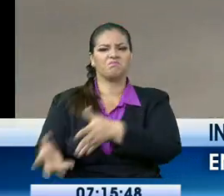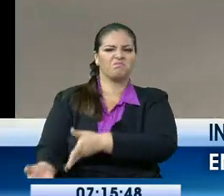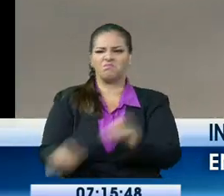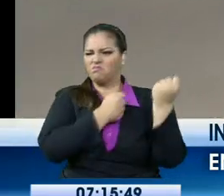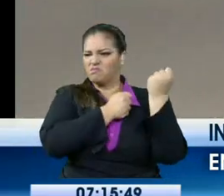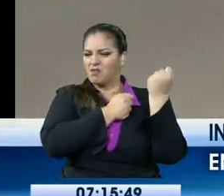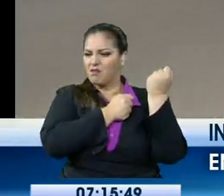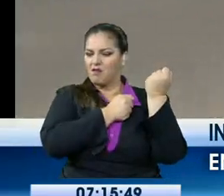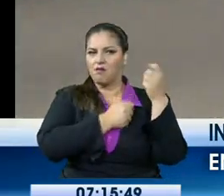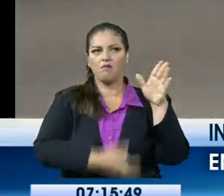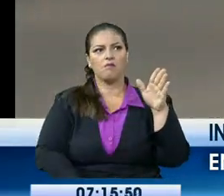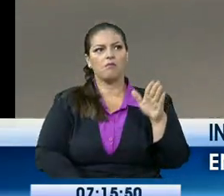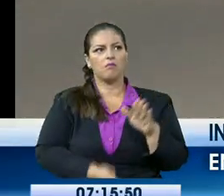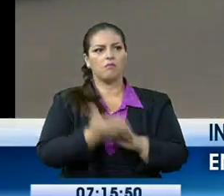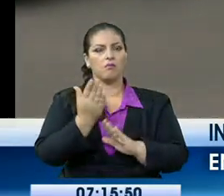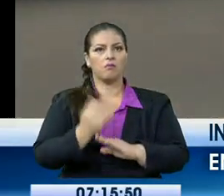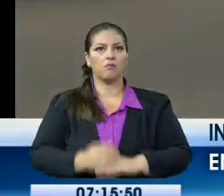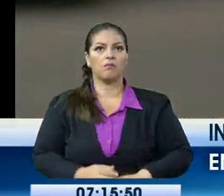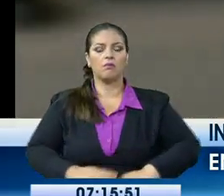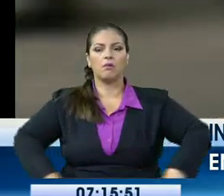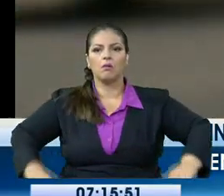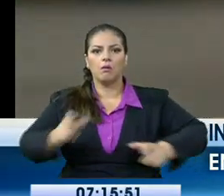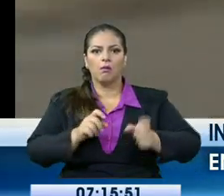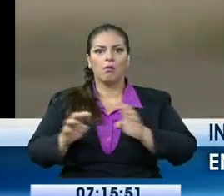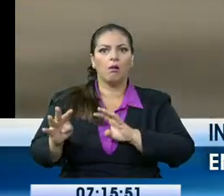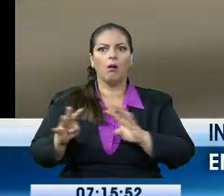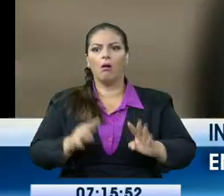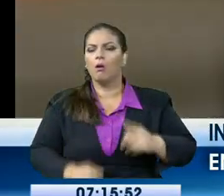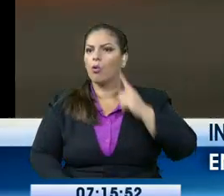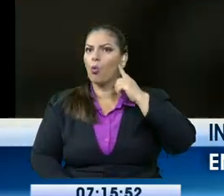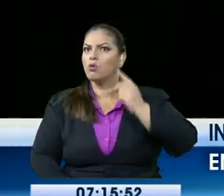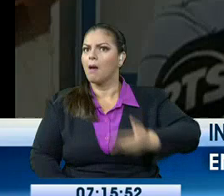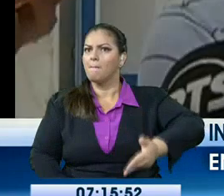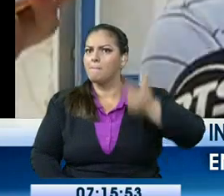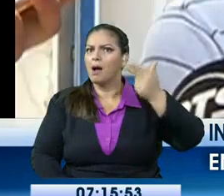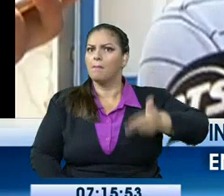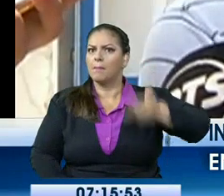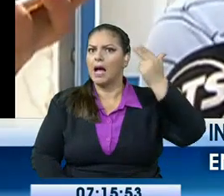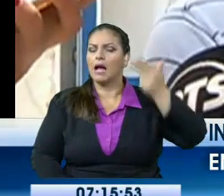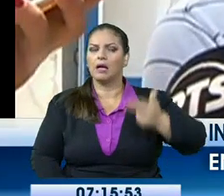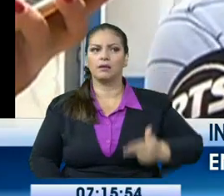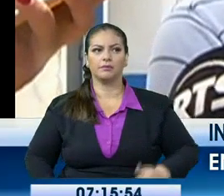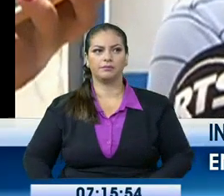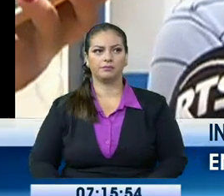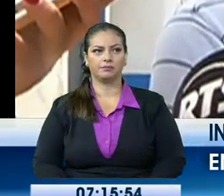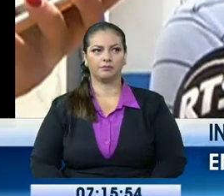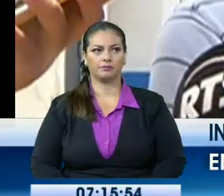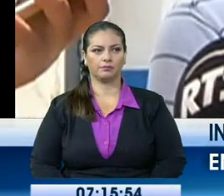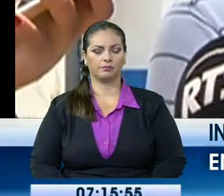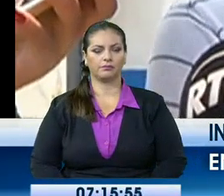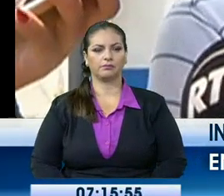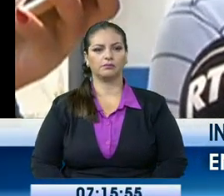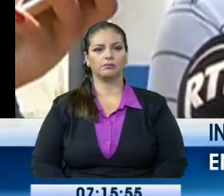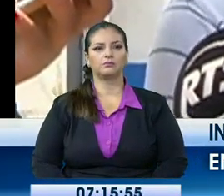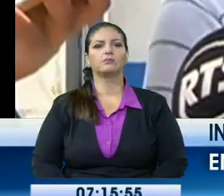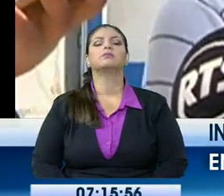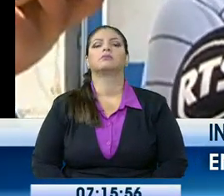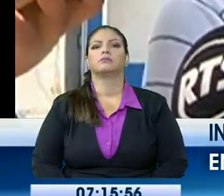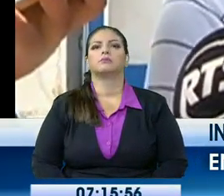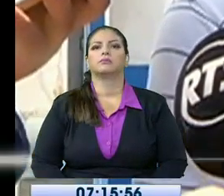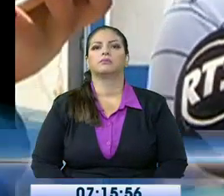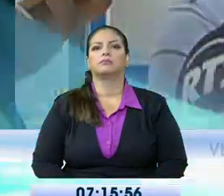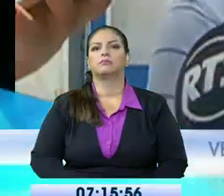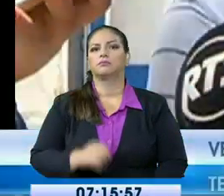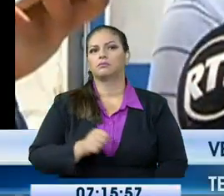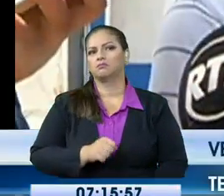el ambiente quedó tenso con el sonido de los disparos. Y le quería que le dieran en efectivo, y se